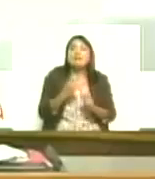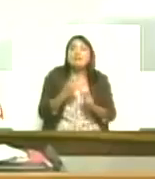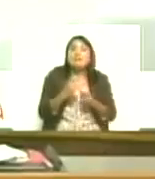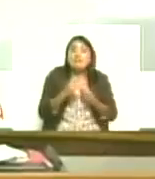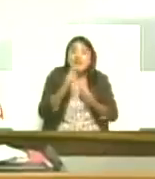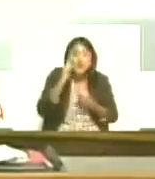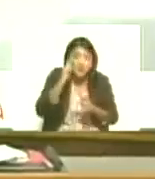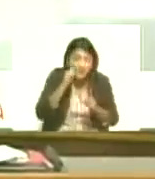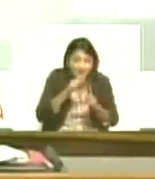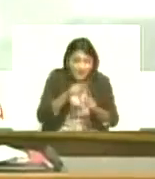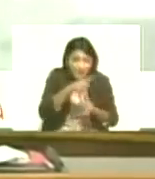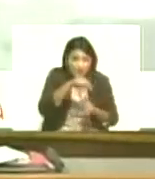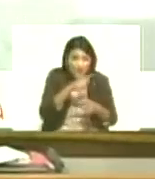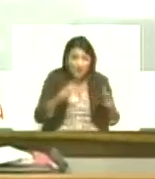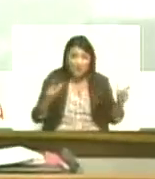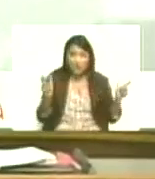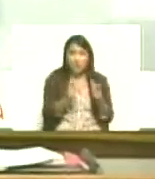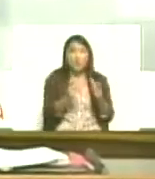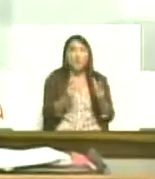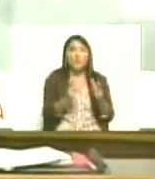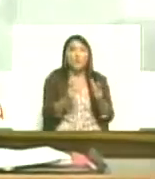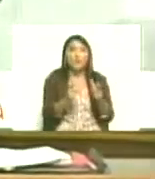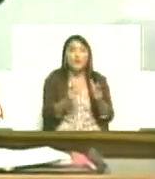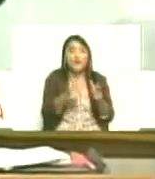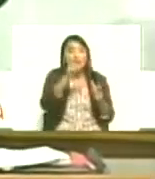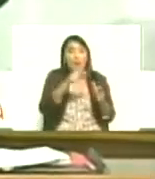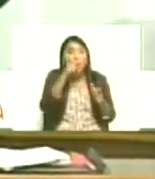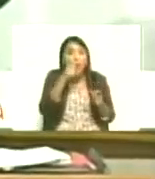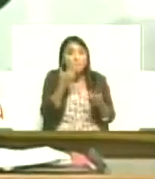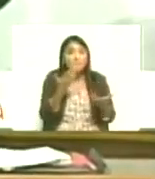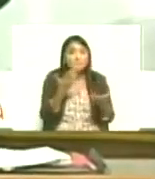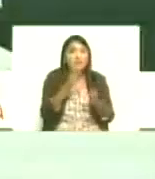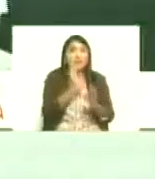laudo que este insolente defiende